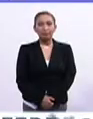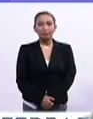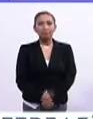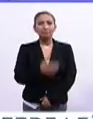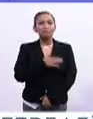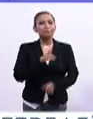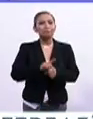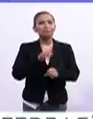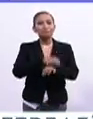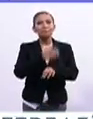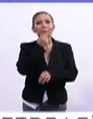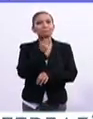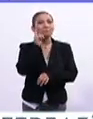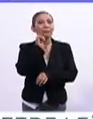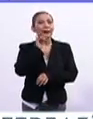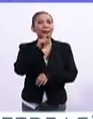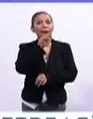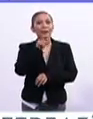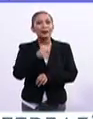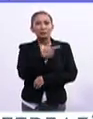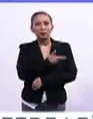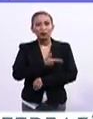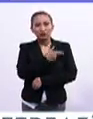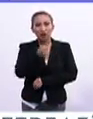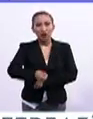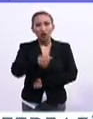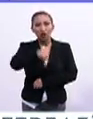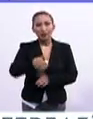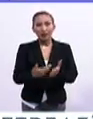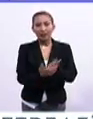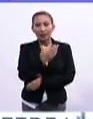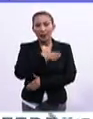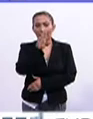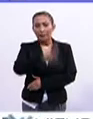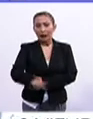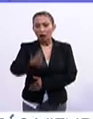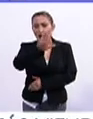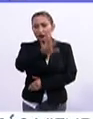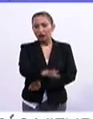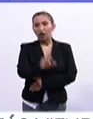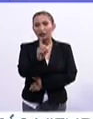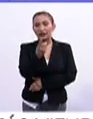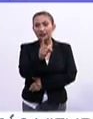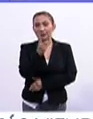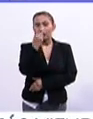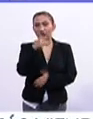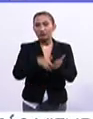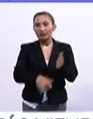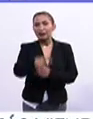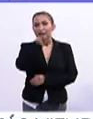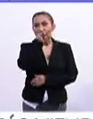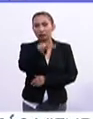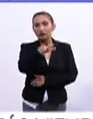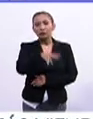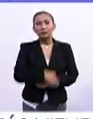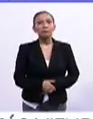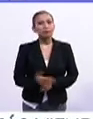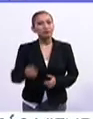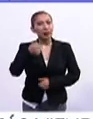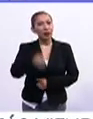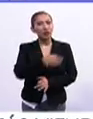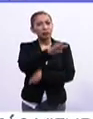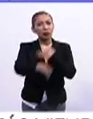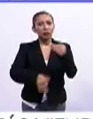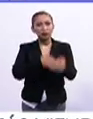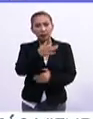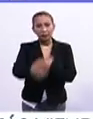Muy buenos días, amigos y amigas de Interfaz. Es un placer saludarlos esta mañana de miércoles 5 de diciembre del 2018. Un saludo